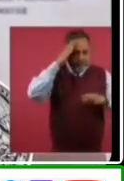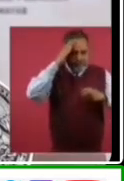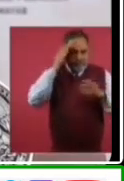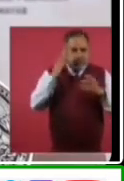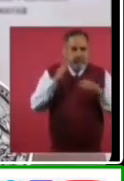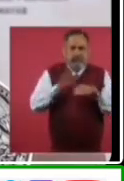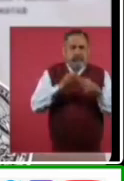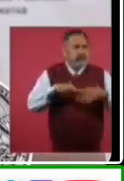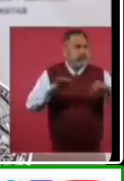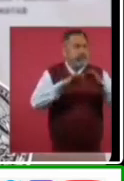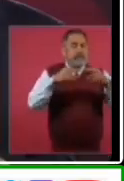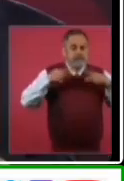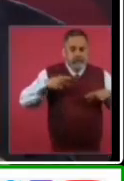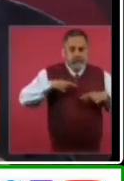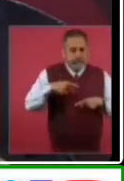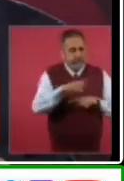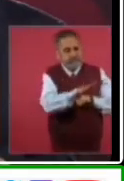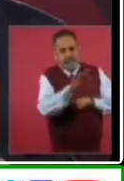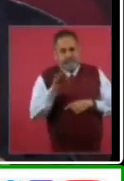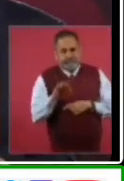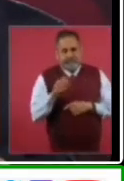que los elige el pueblo.